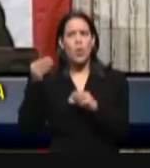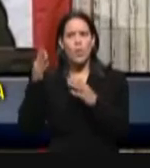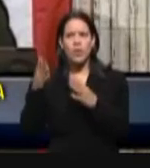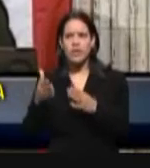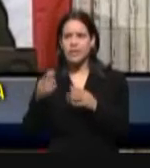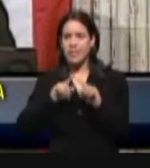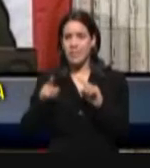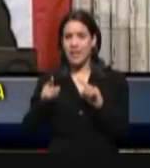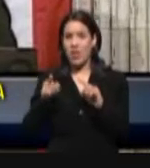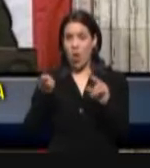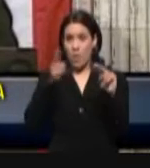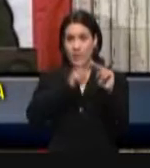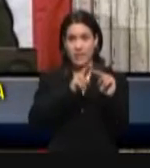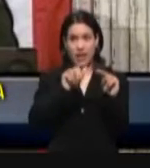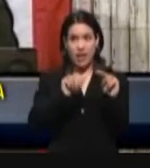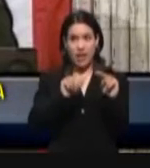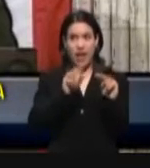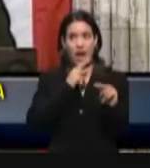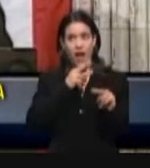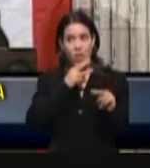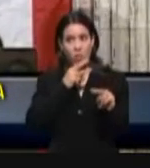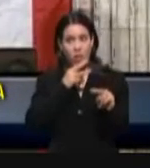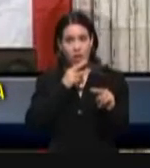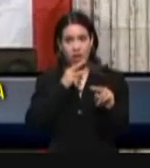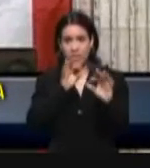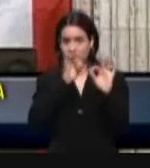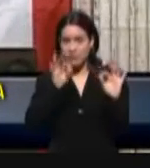el agua como había determinado la administración anterior.